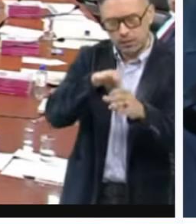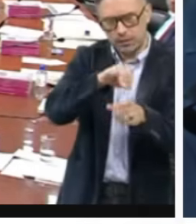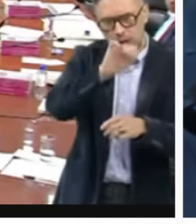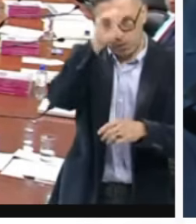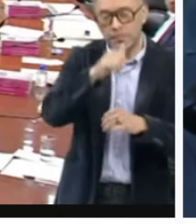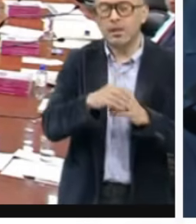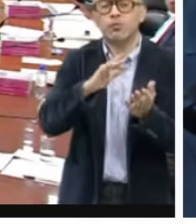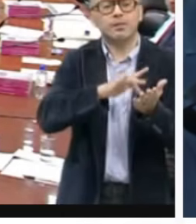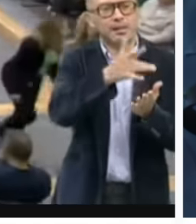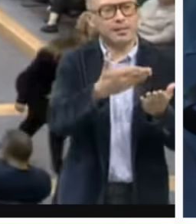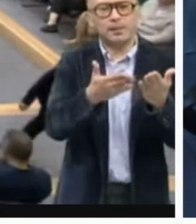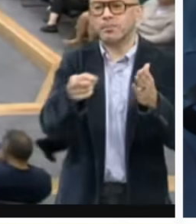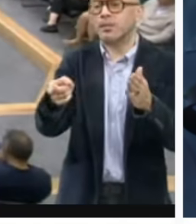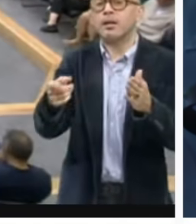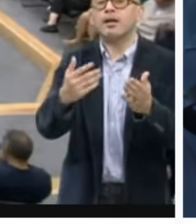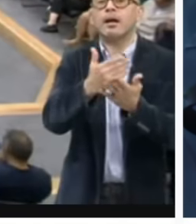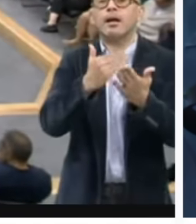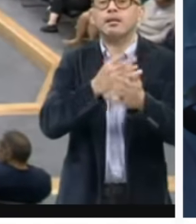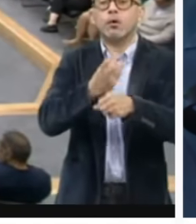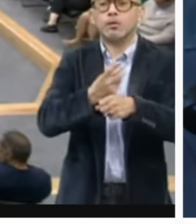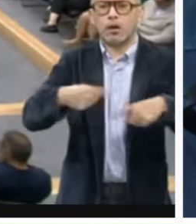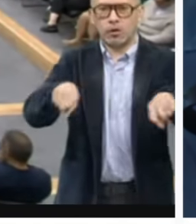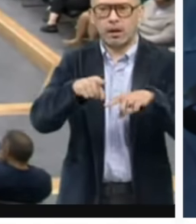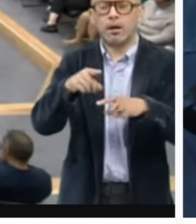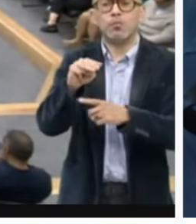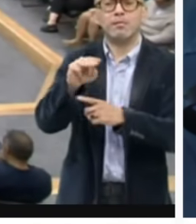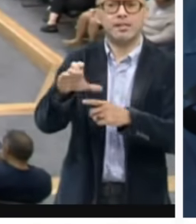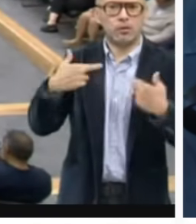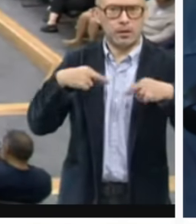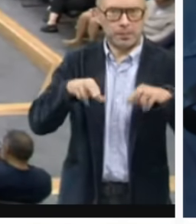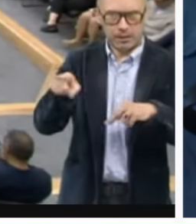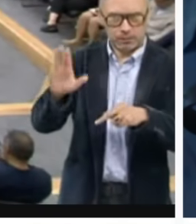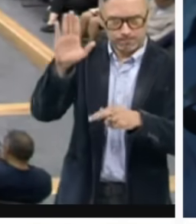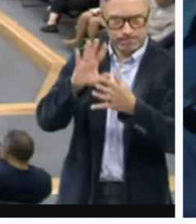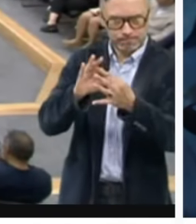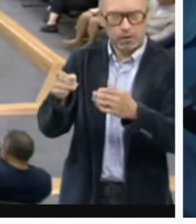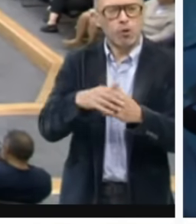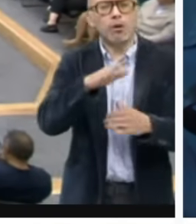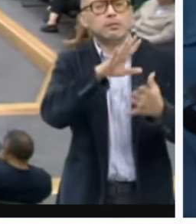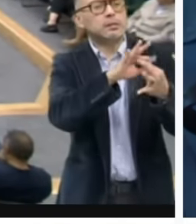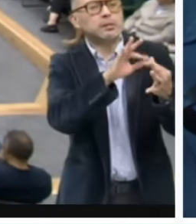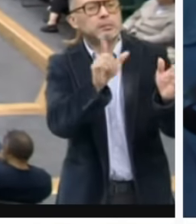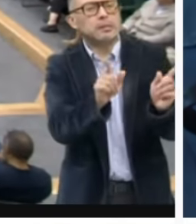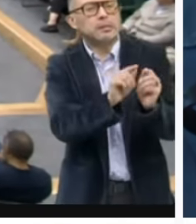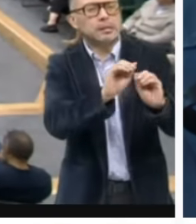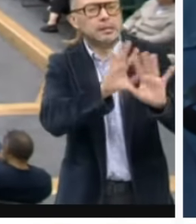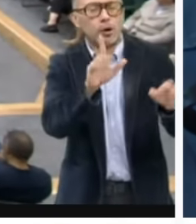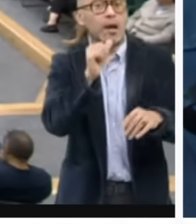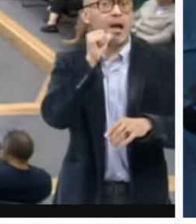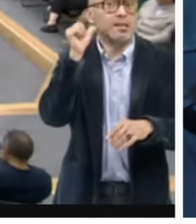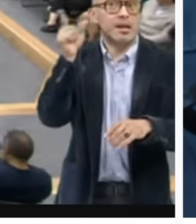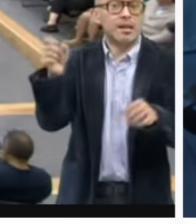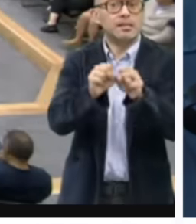voz en segunda ronda. Adelante. Sí, brevemente, solo para aclarar. Lo que hizo ayer la Sala Superior es